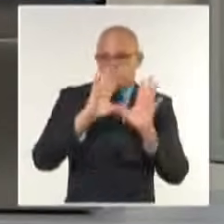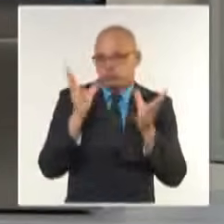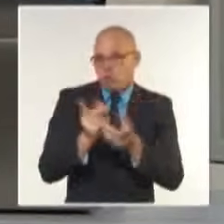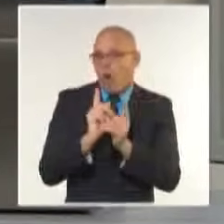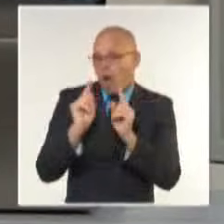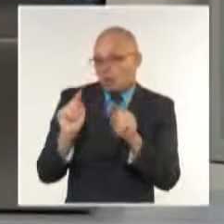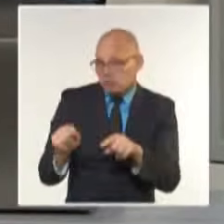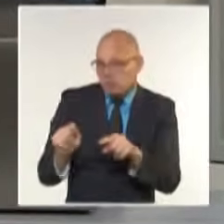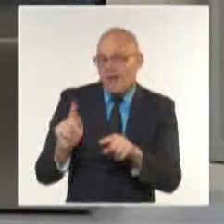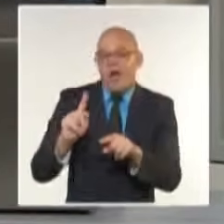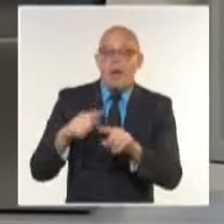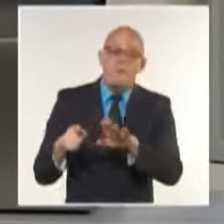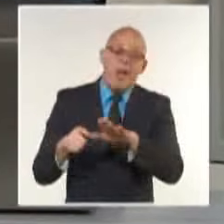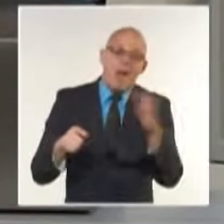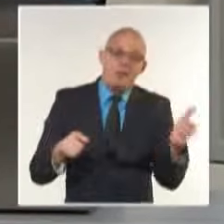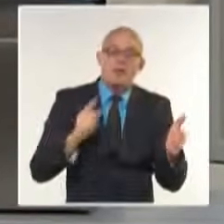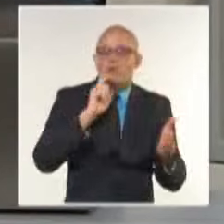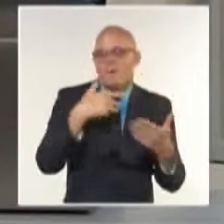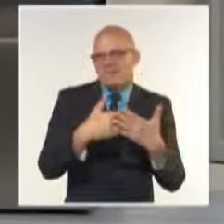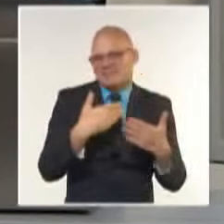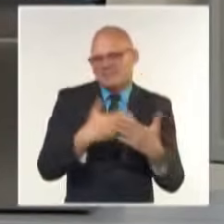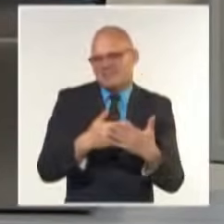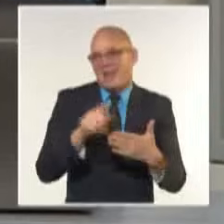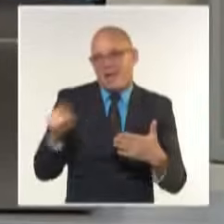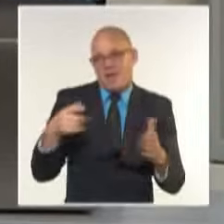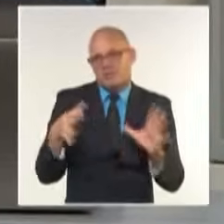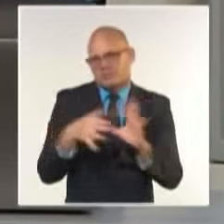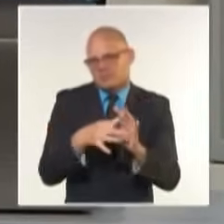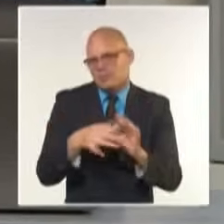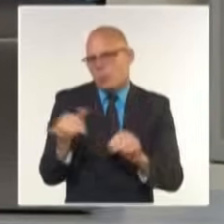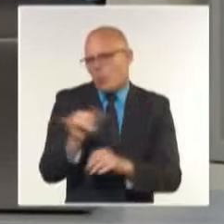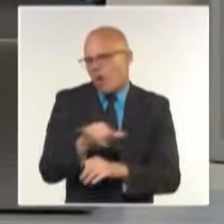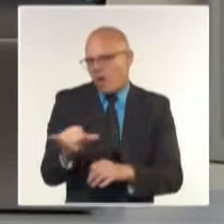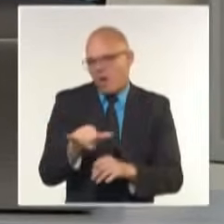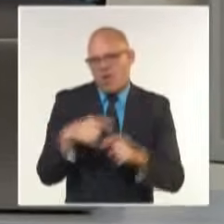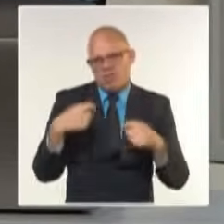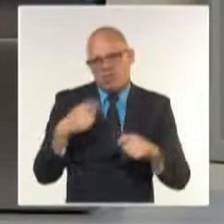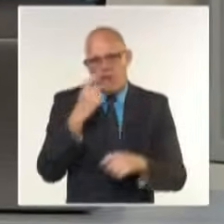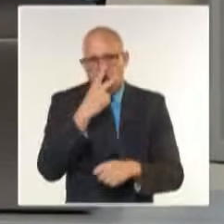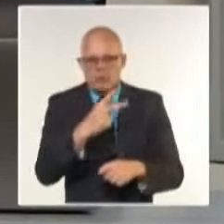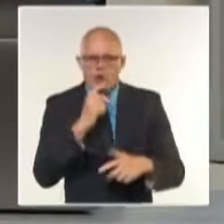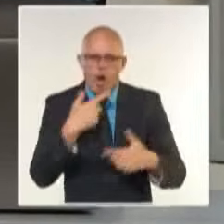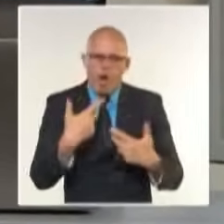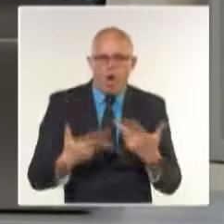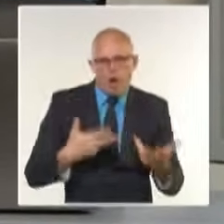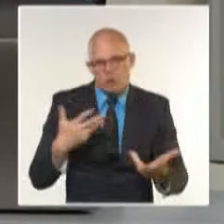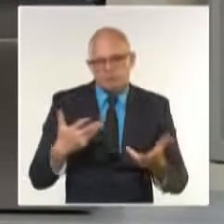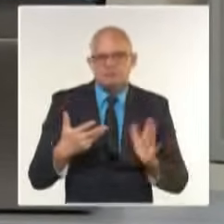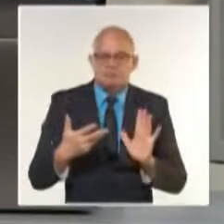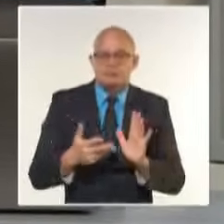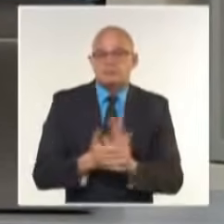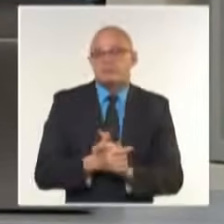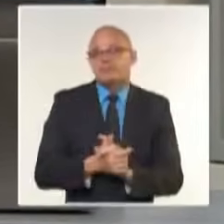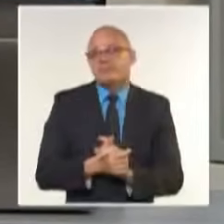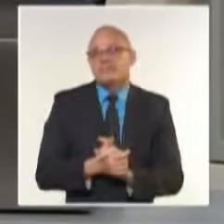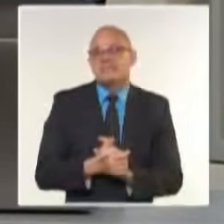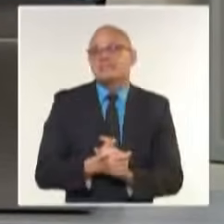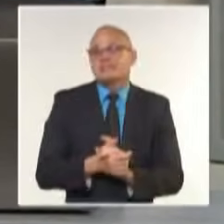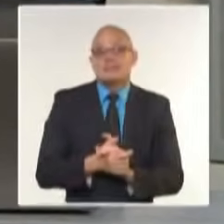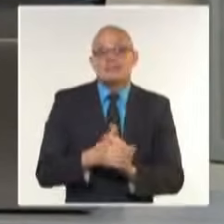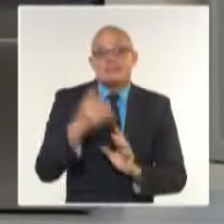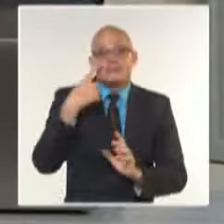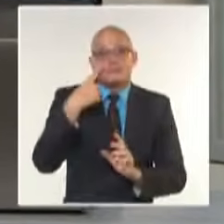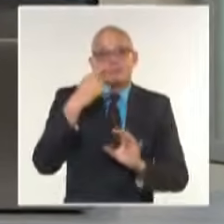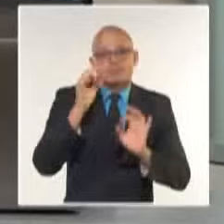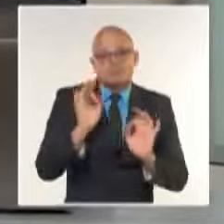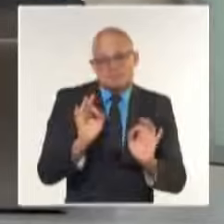está también el sistema empresarial, que ellos tienen una responsabilidad sobre ellos, y vamos a hablar de esto, pero hay una tendencia, y quiero